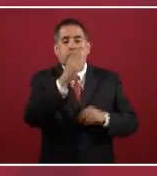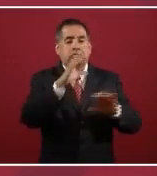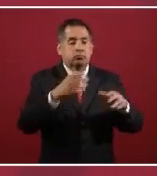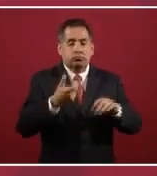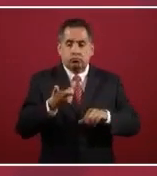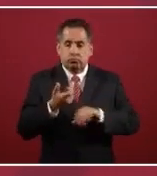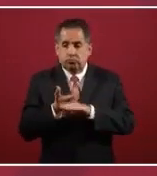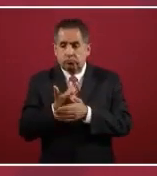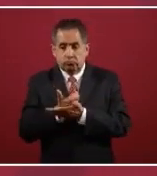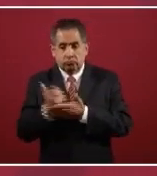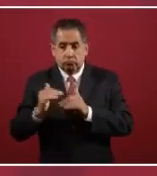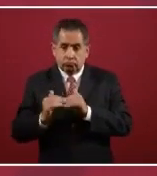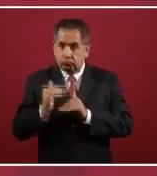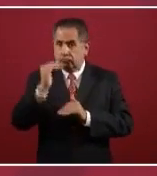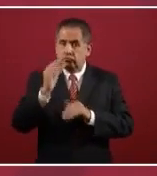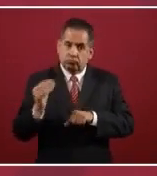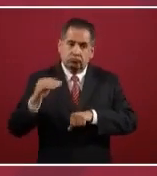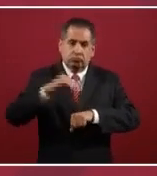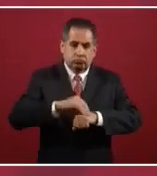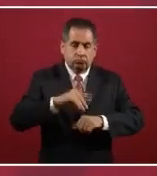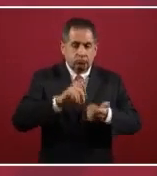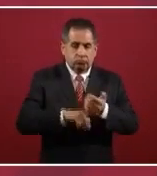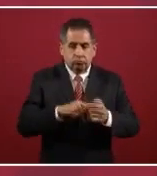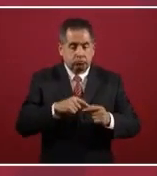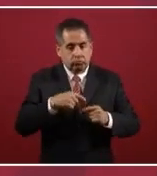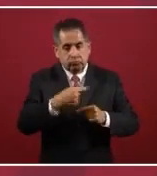aumentos se iban a dar,